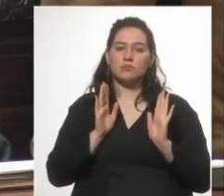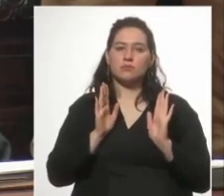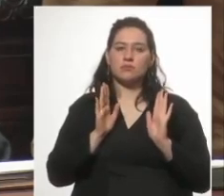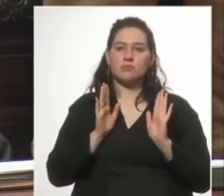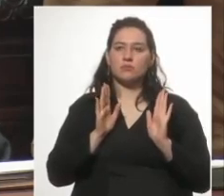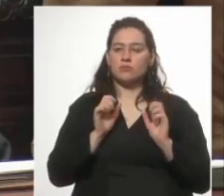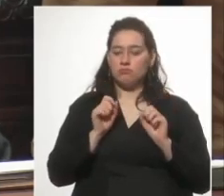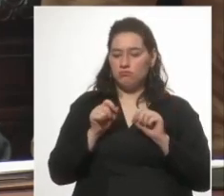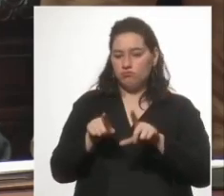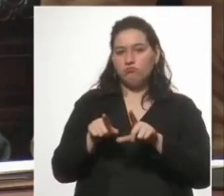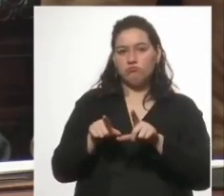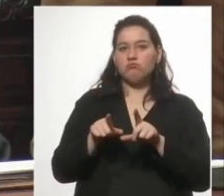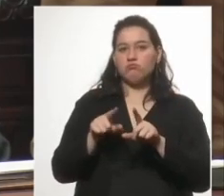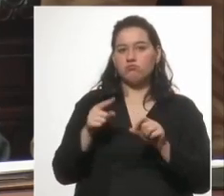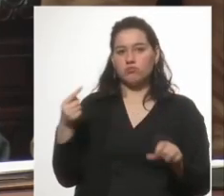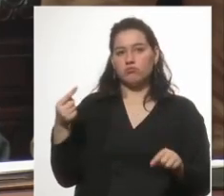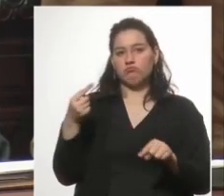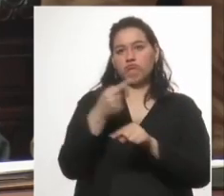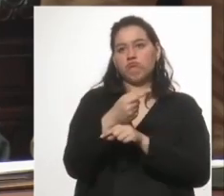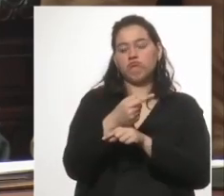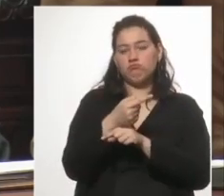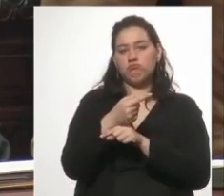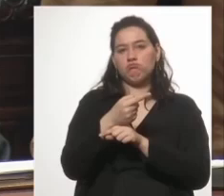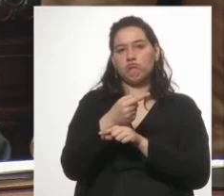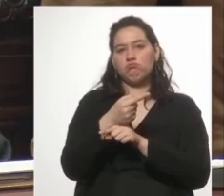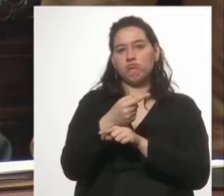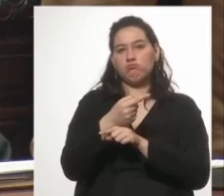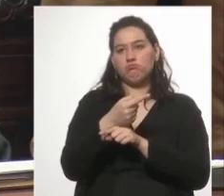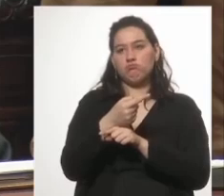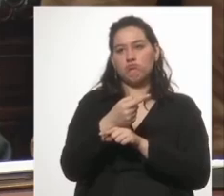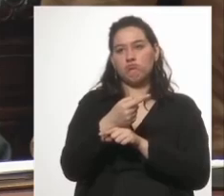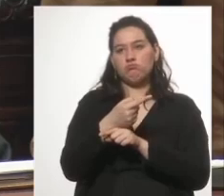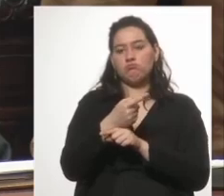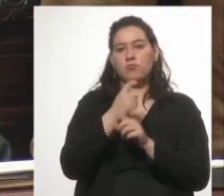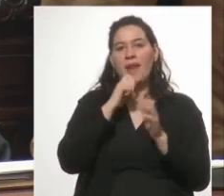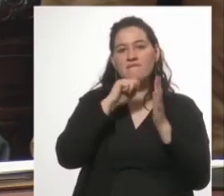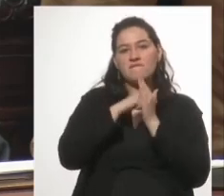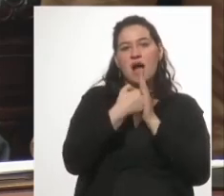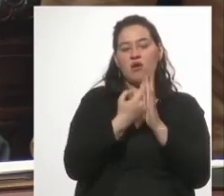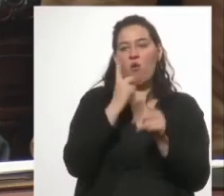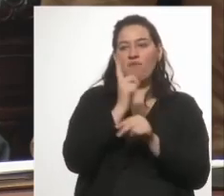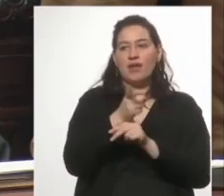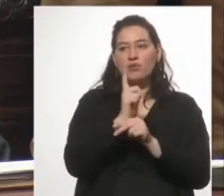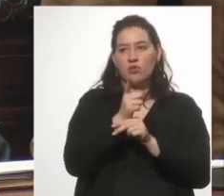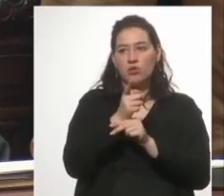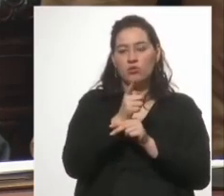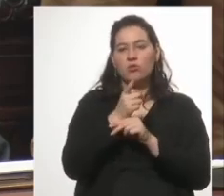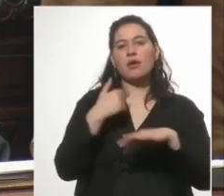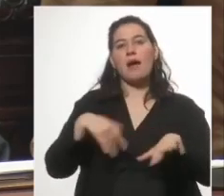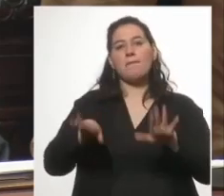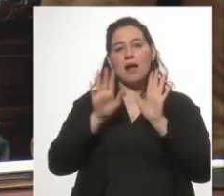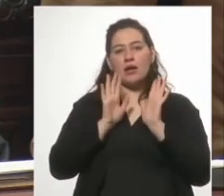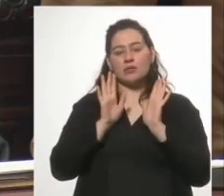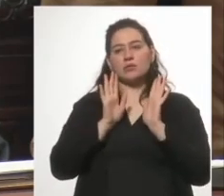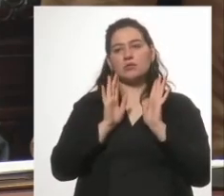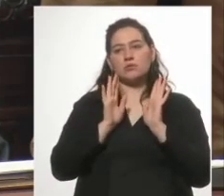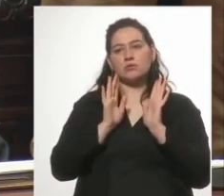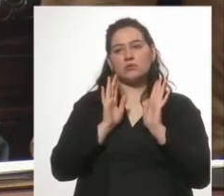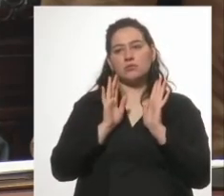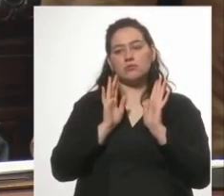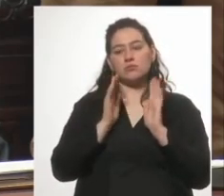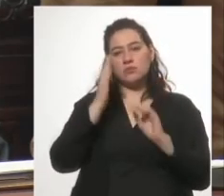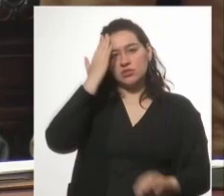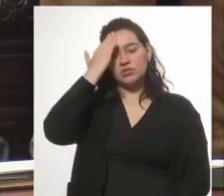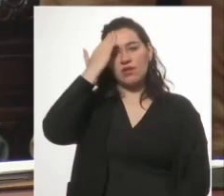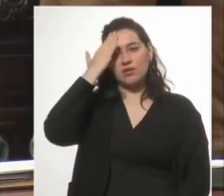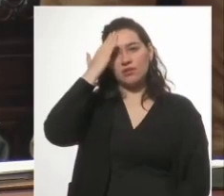su oposición a la bancarización obligatoria, tal vez sea